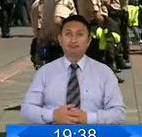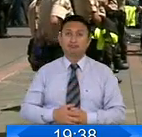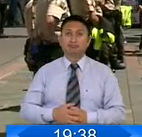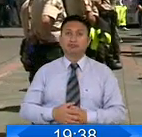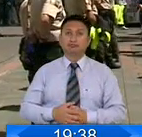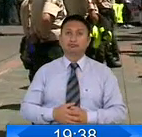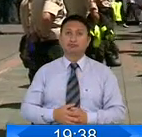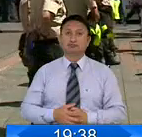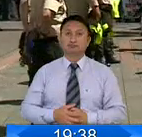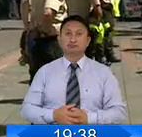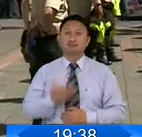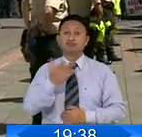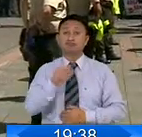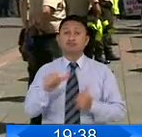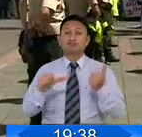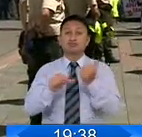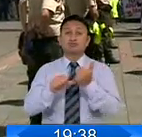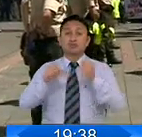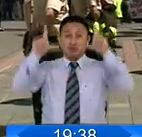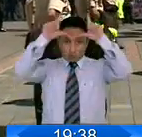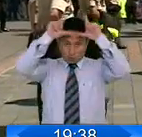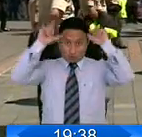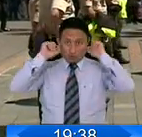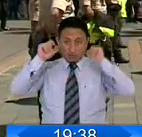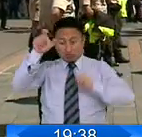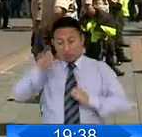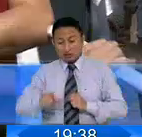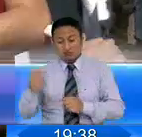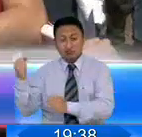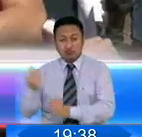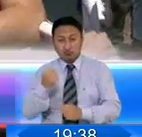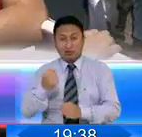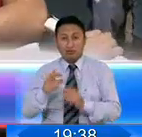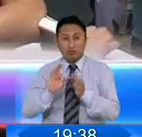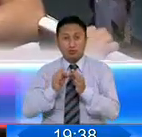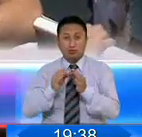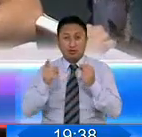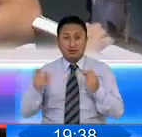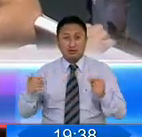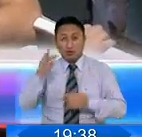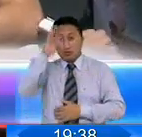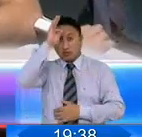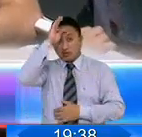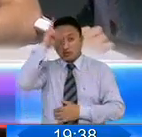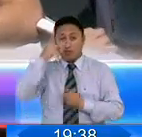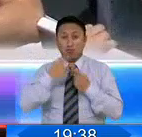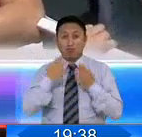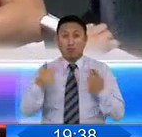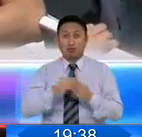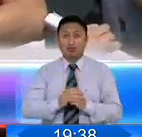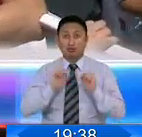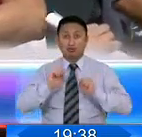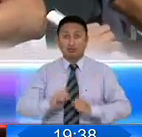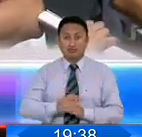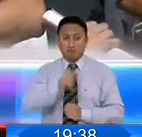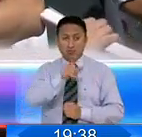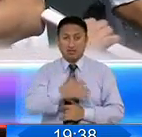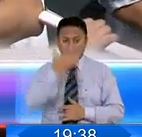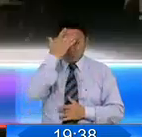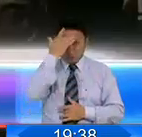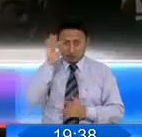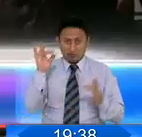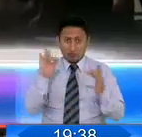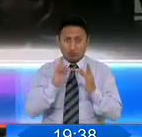Son auxiliares de enfermería, camilleros, personal de limpieza y mantenimiento de varios hospitales públicos que están en contacto con pacientes COVID.